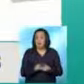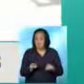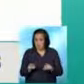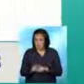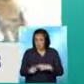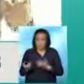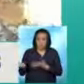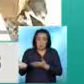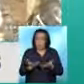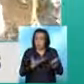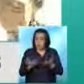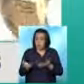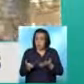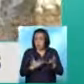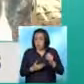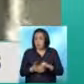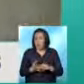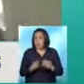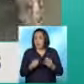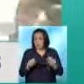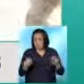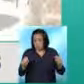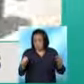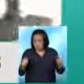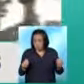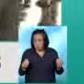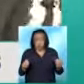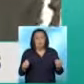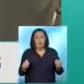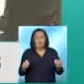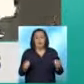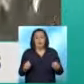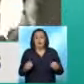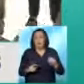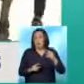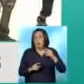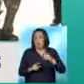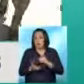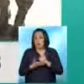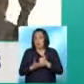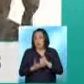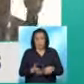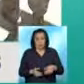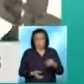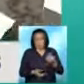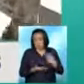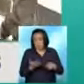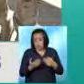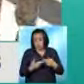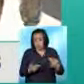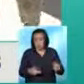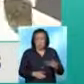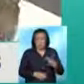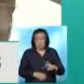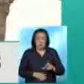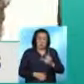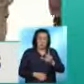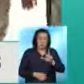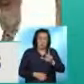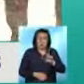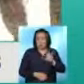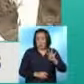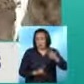también para transporte de una gran cantidad de toneladas de ayuda humanitaria, aproximadamente unas 3 a 4